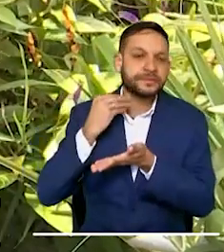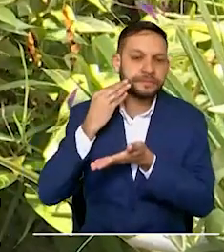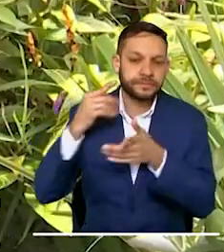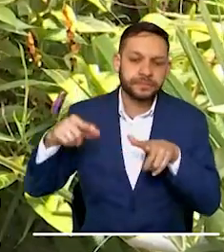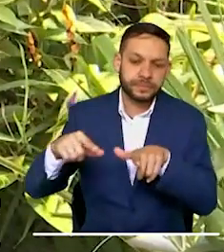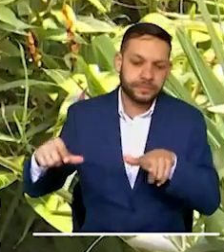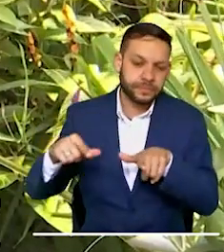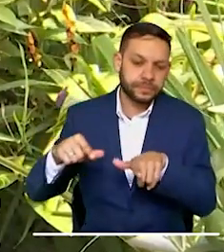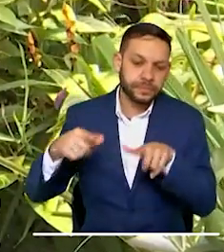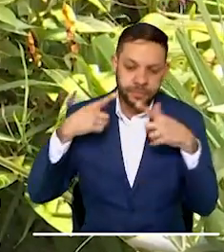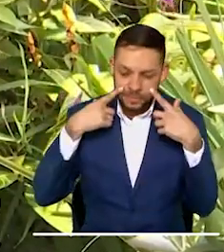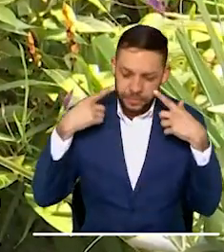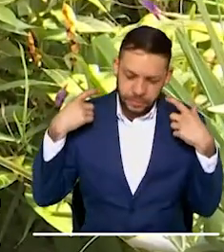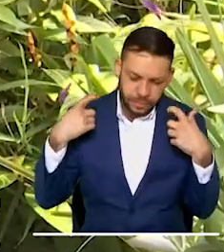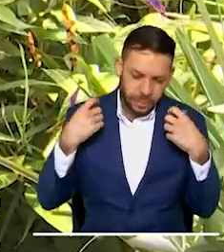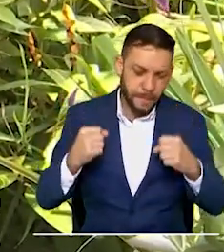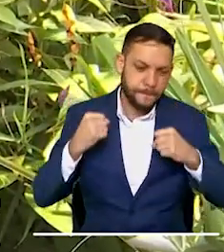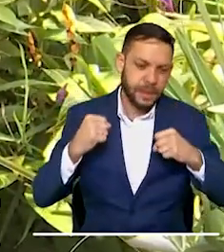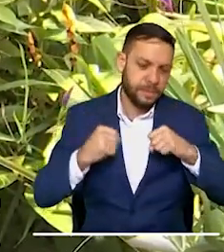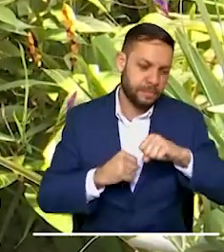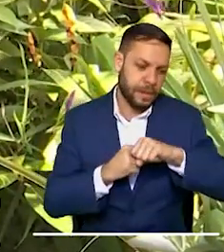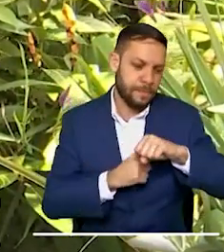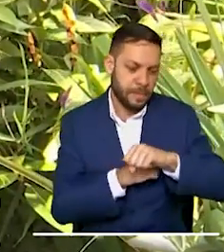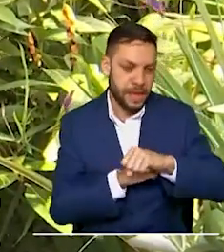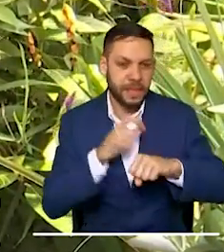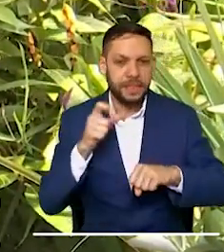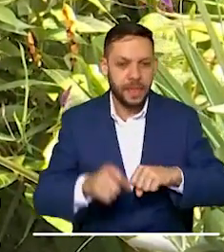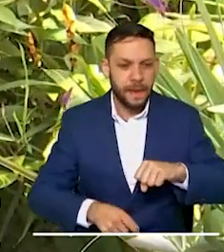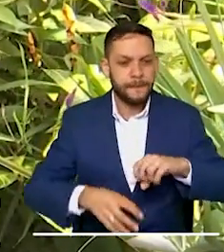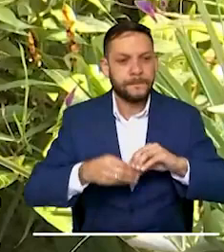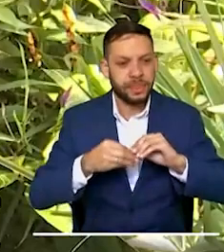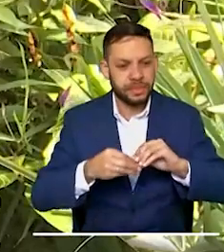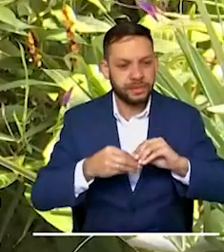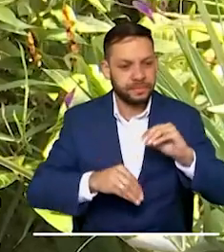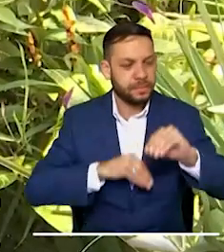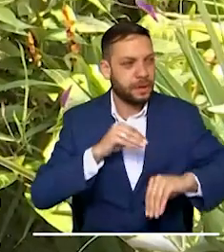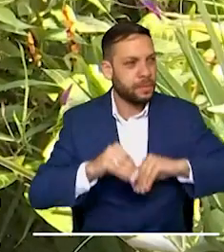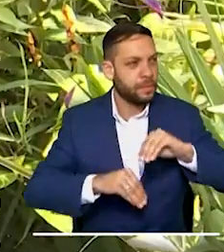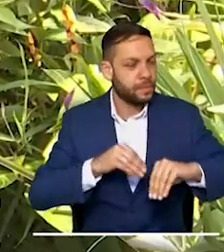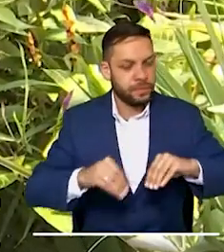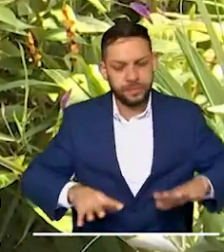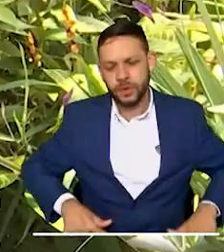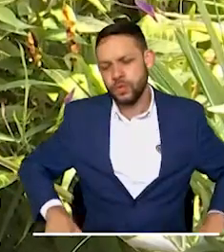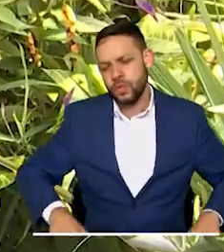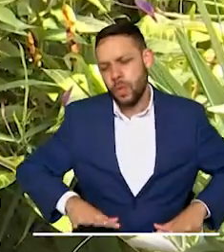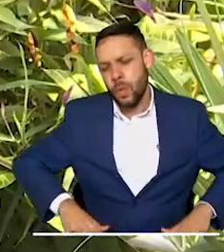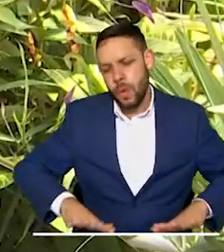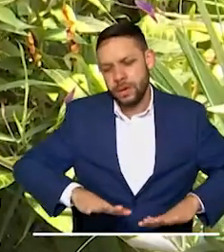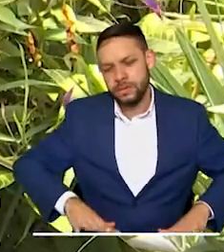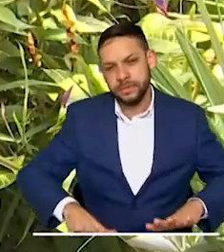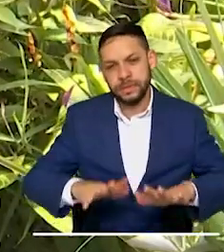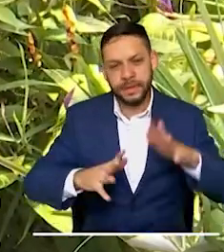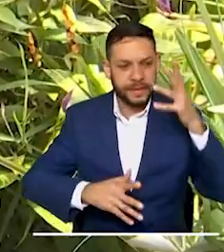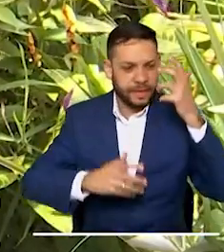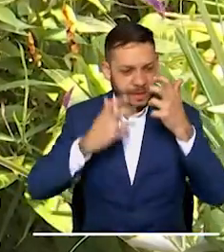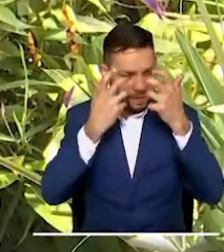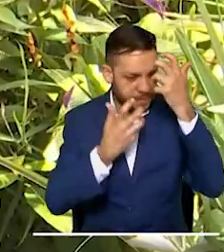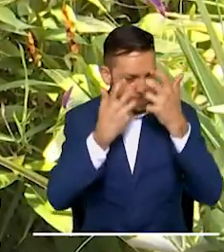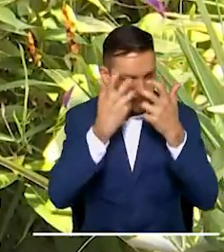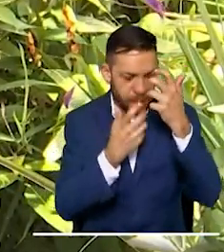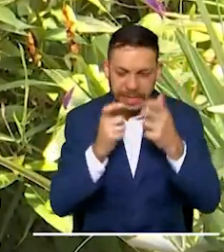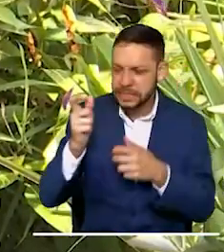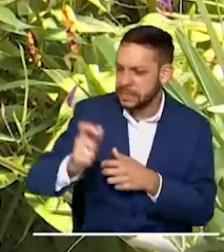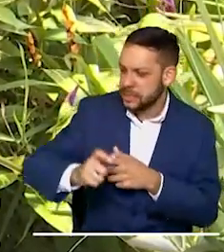buena, muy a la fija. Entonces acá en los parques procuramos hacer estos tipos de exámenes cuando los pacientes lo